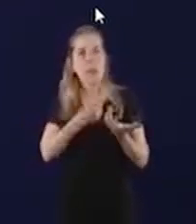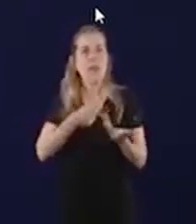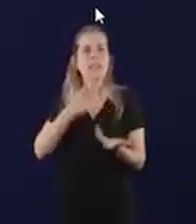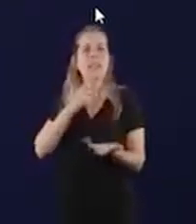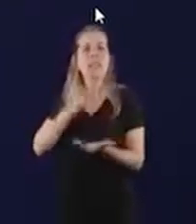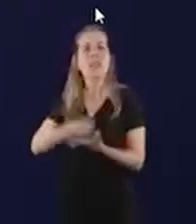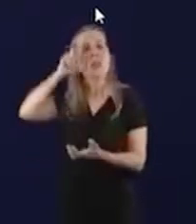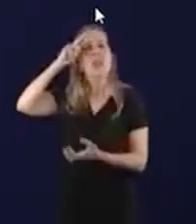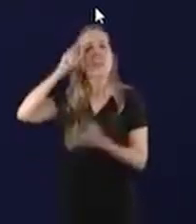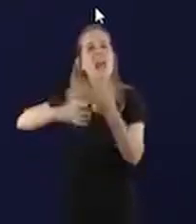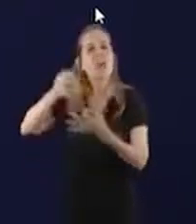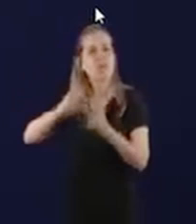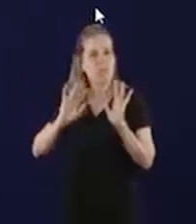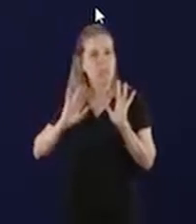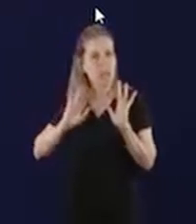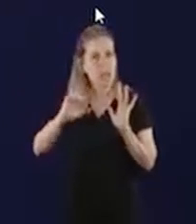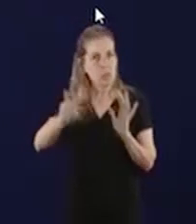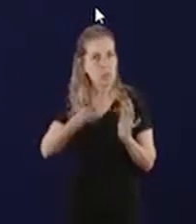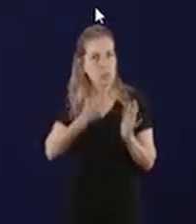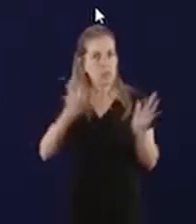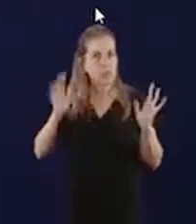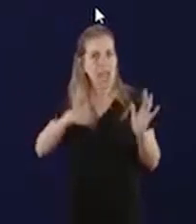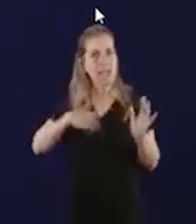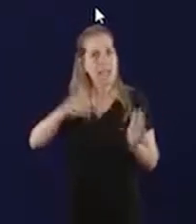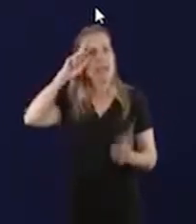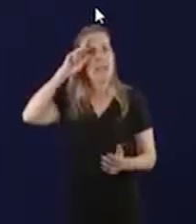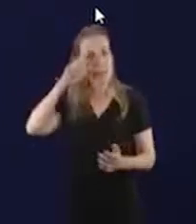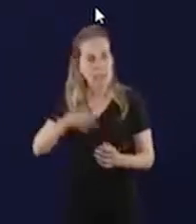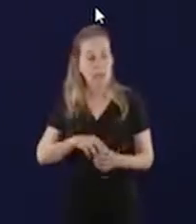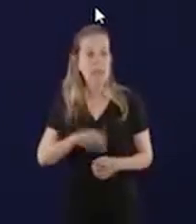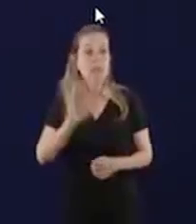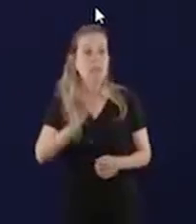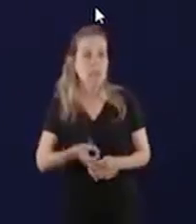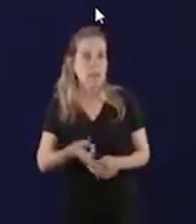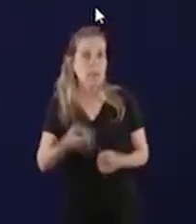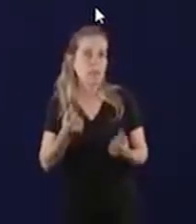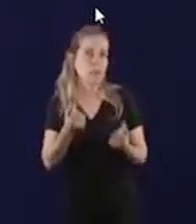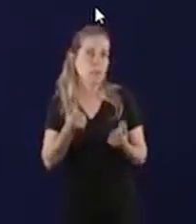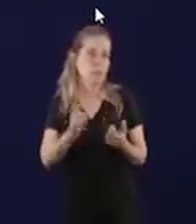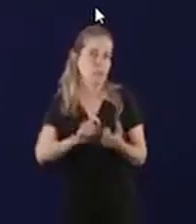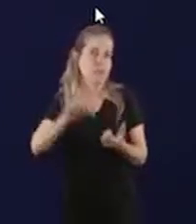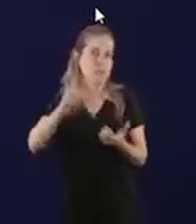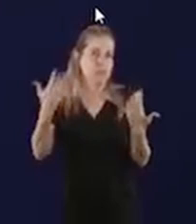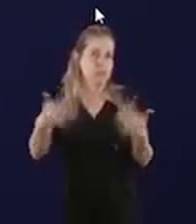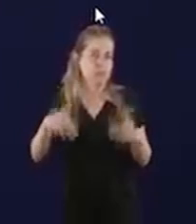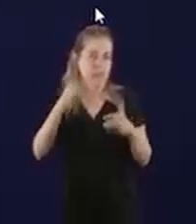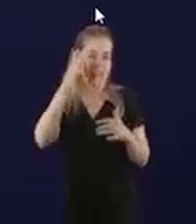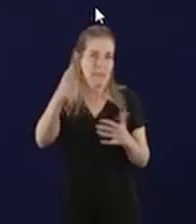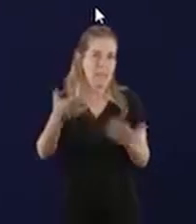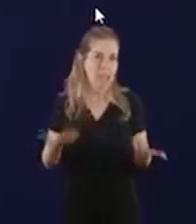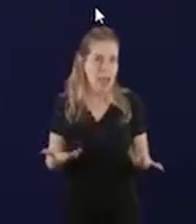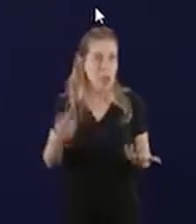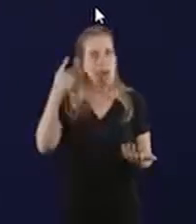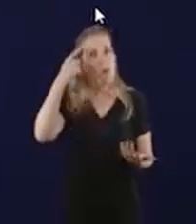de cualquier índole Por supuesto que entendemos que son montos ceden a lo que uno puede suponer como un